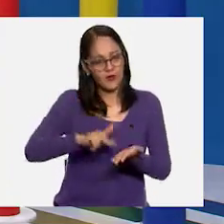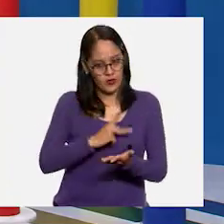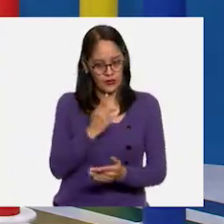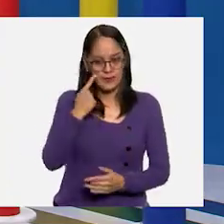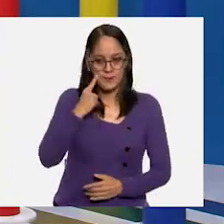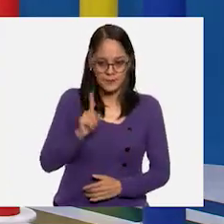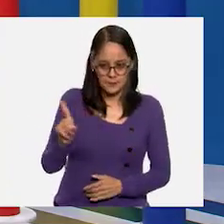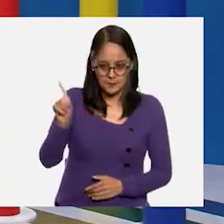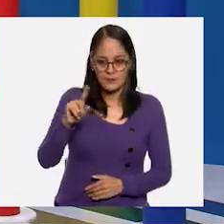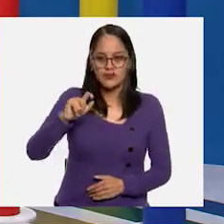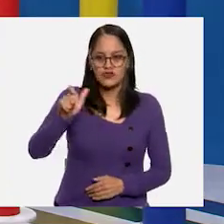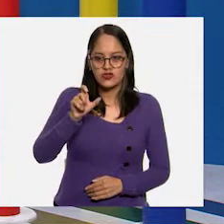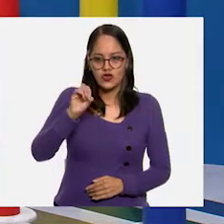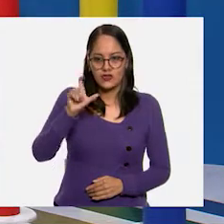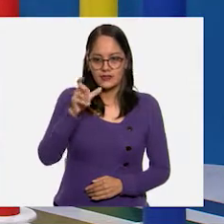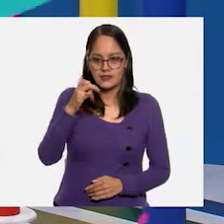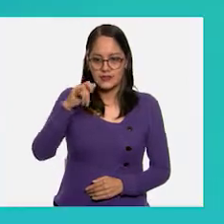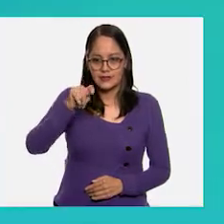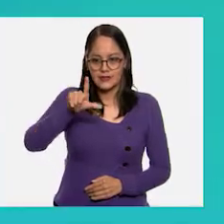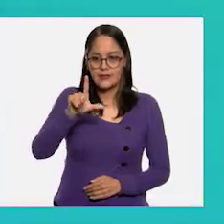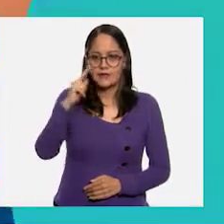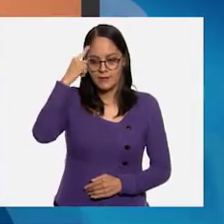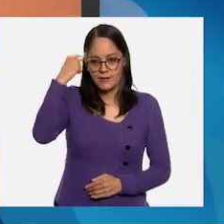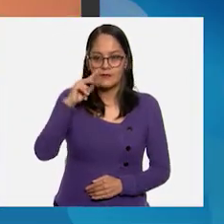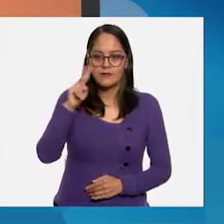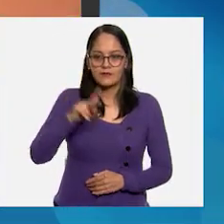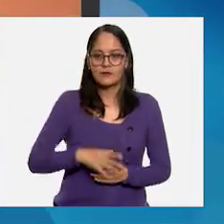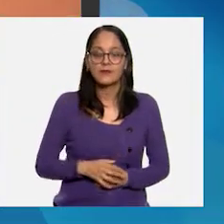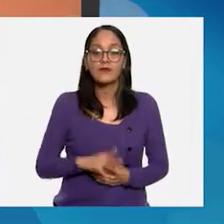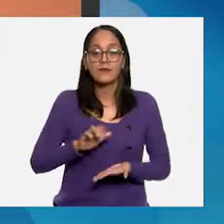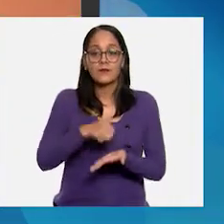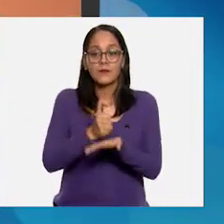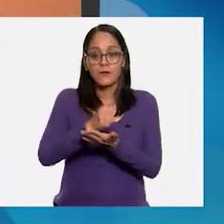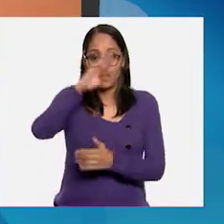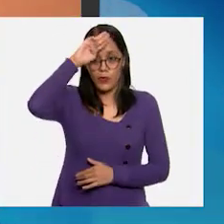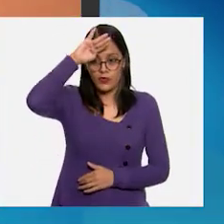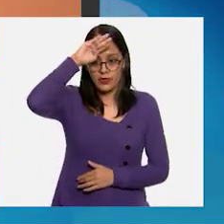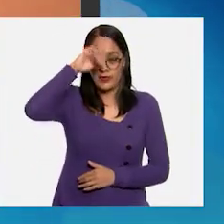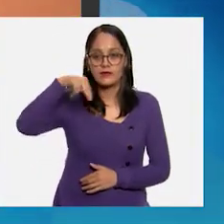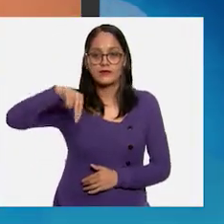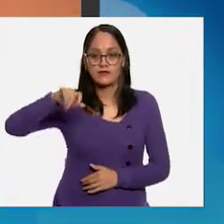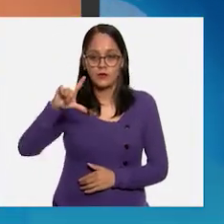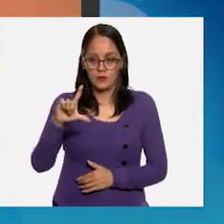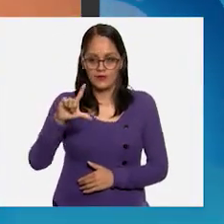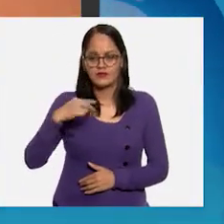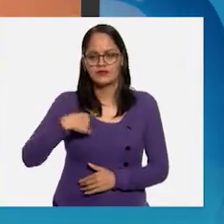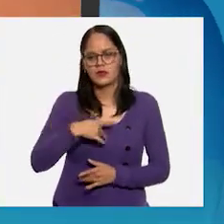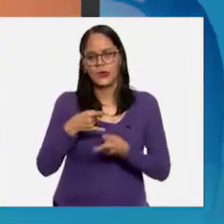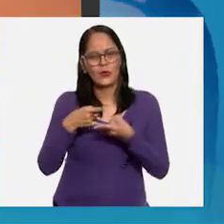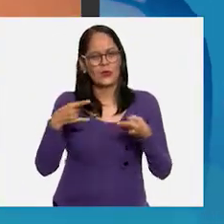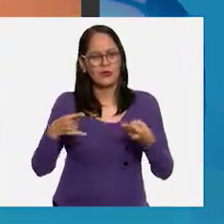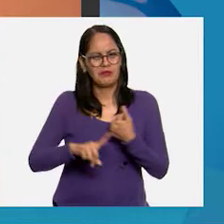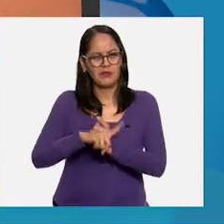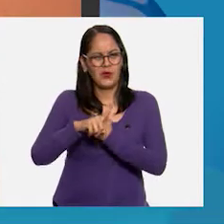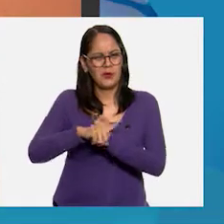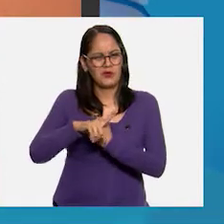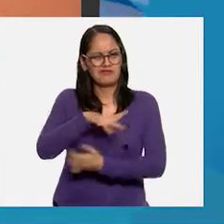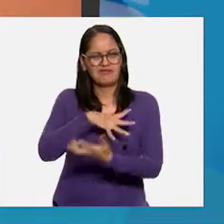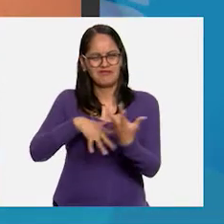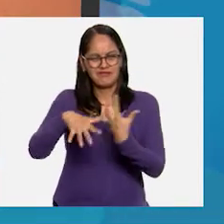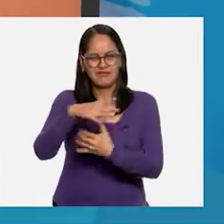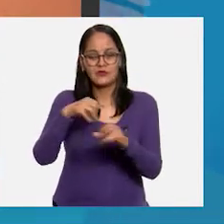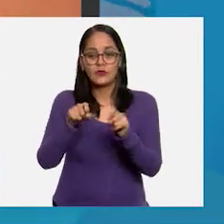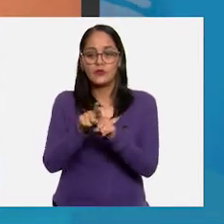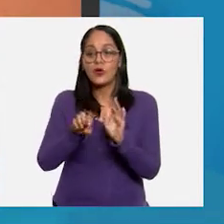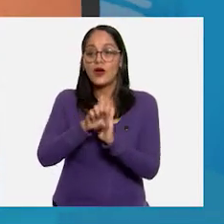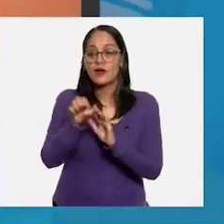compartió Xochitl para refrescar nuestra memoria. En la ciudad de Monterrey y en todo Nuevo León tenemos una larga historia de desastres naturales,